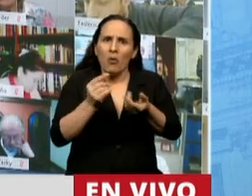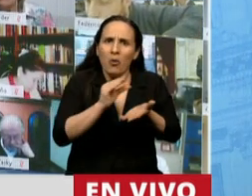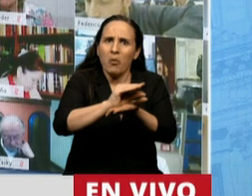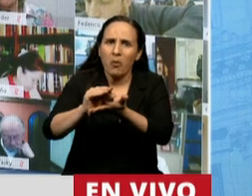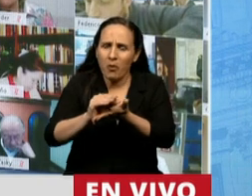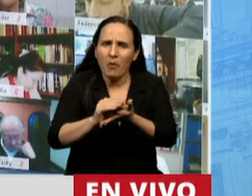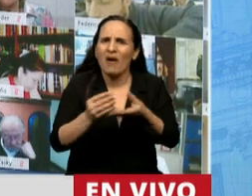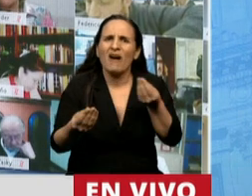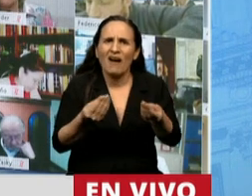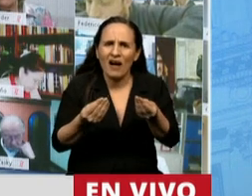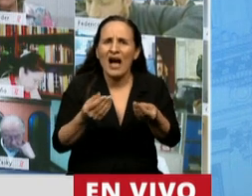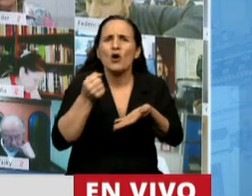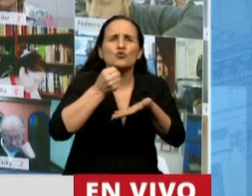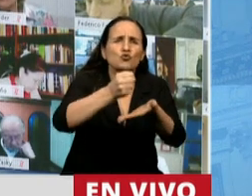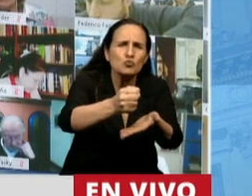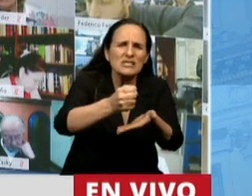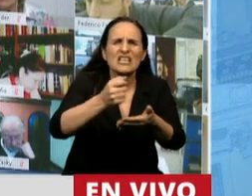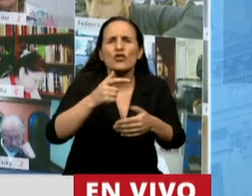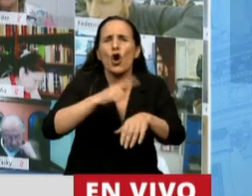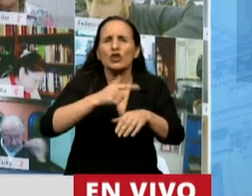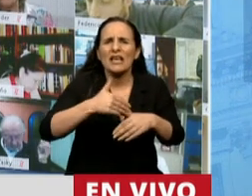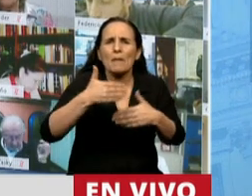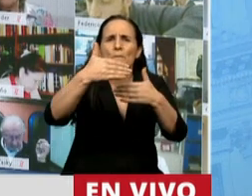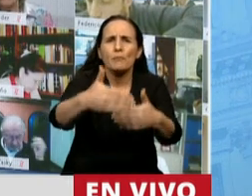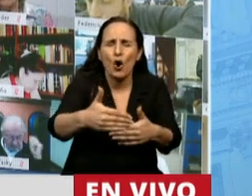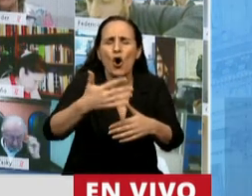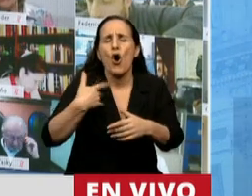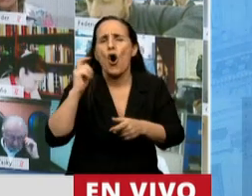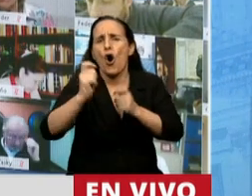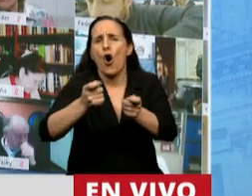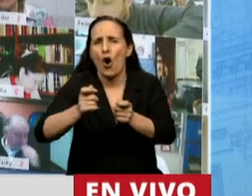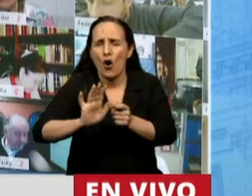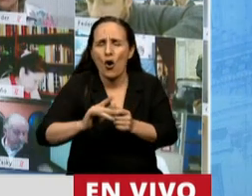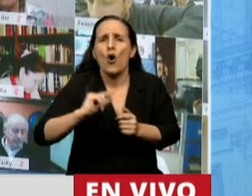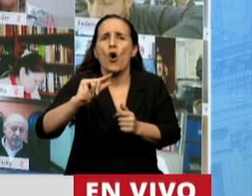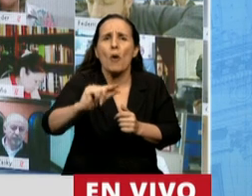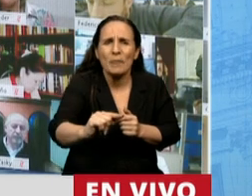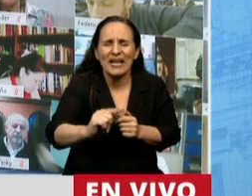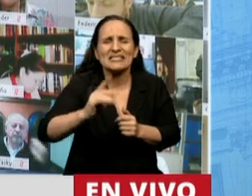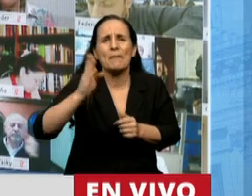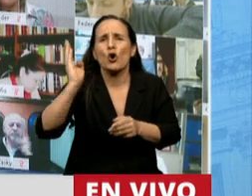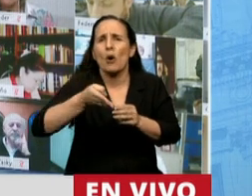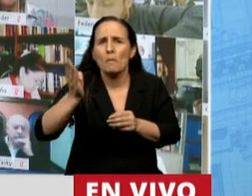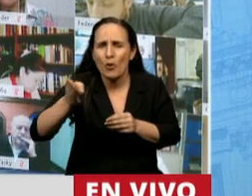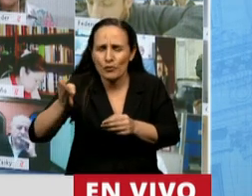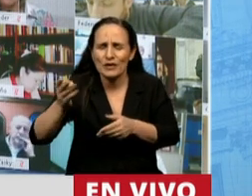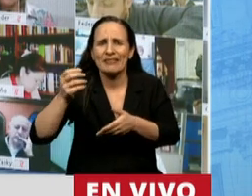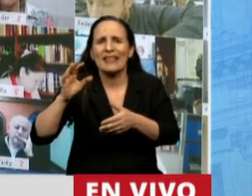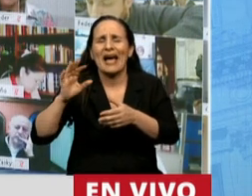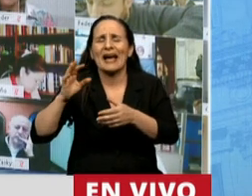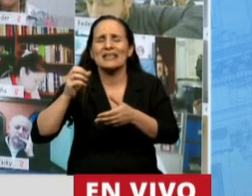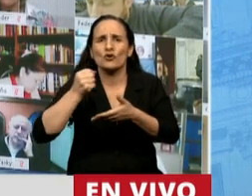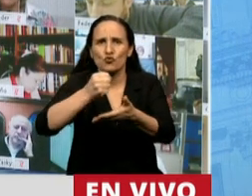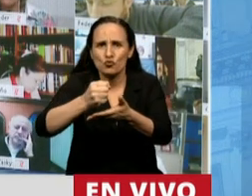cualquier tipo de subsidio y o moratoria y o cond donación y o préstamo con tasa subsidiada y o subsidio de tasa de